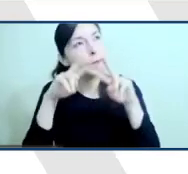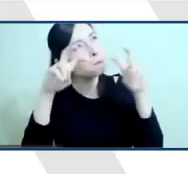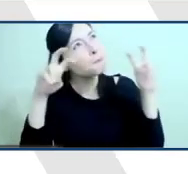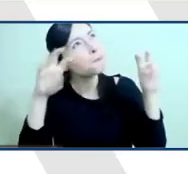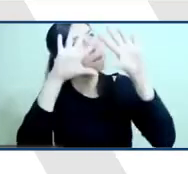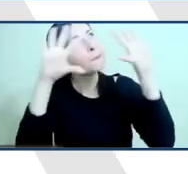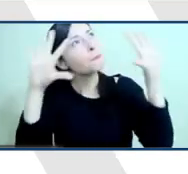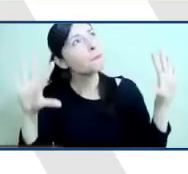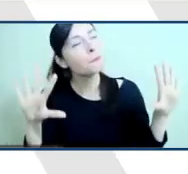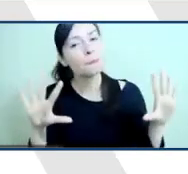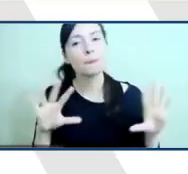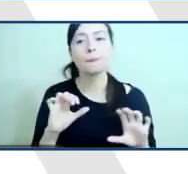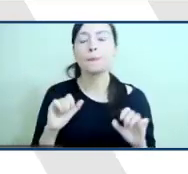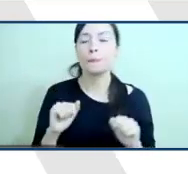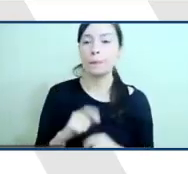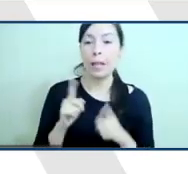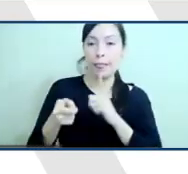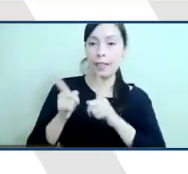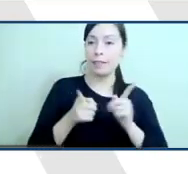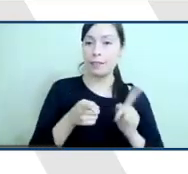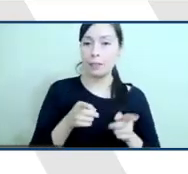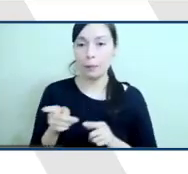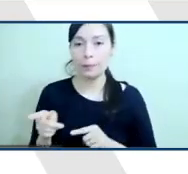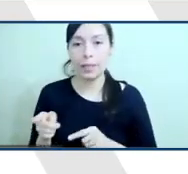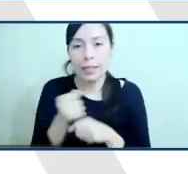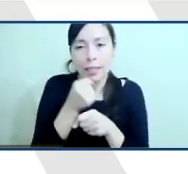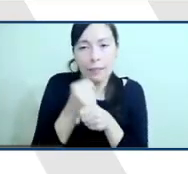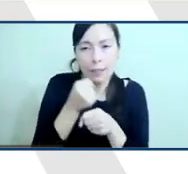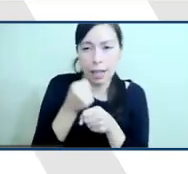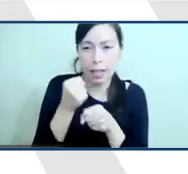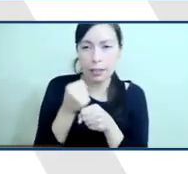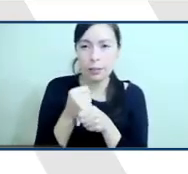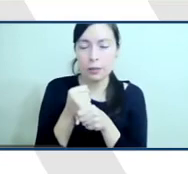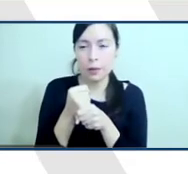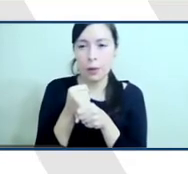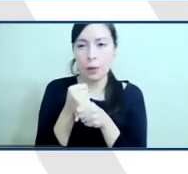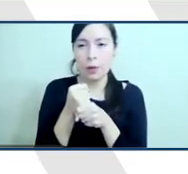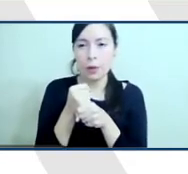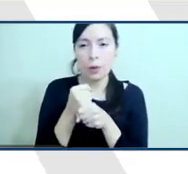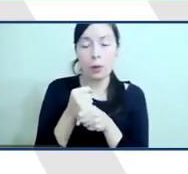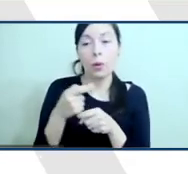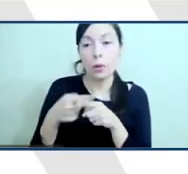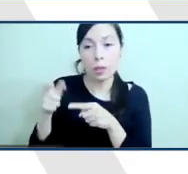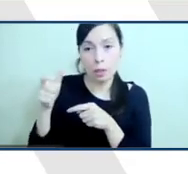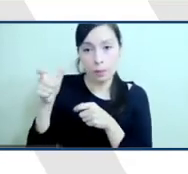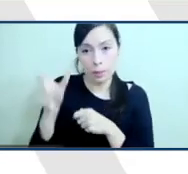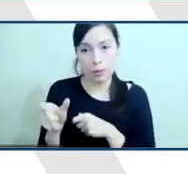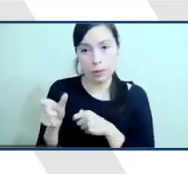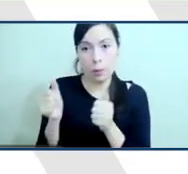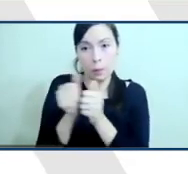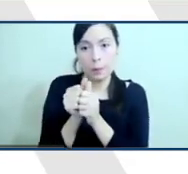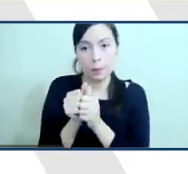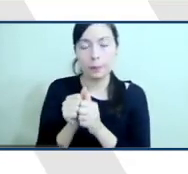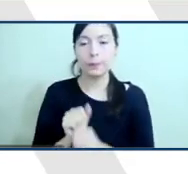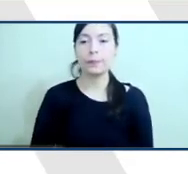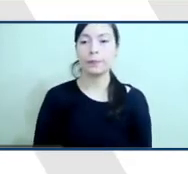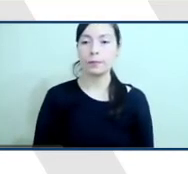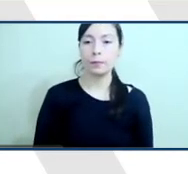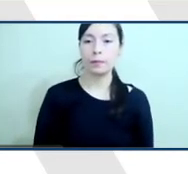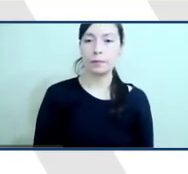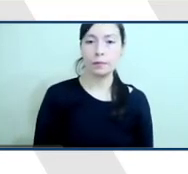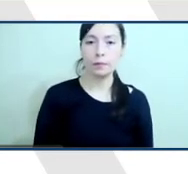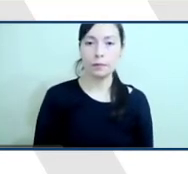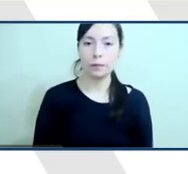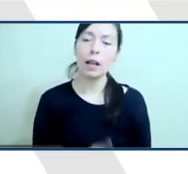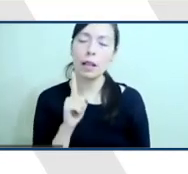en la operación del lugar, siempre trabajando con un asistente. Y dentro de las